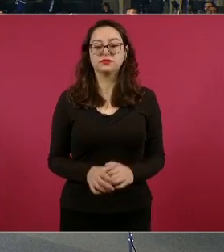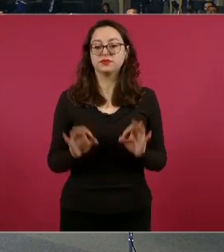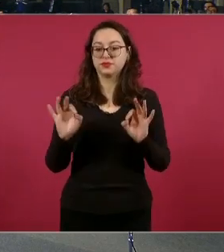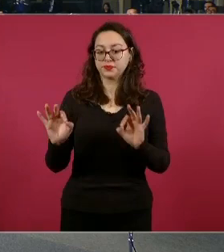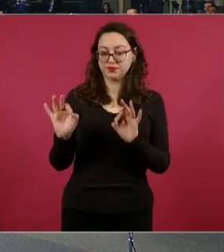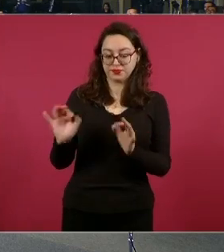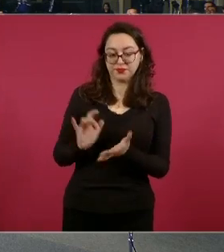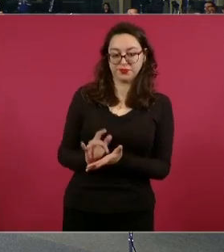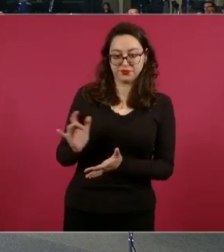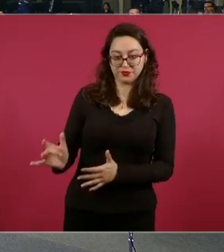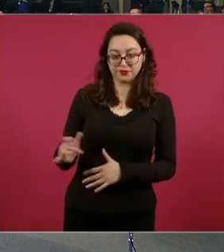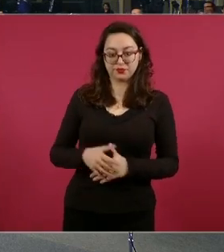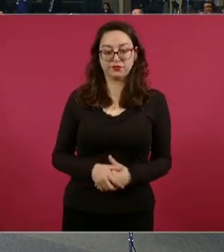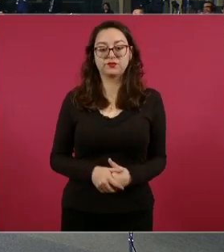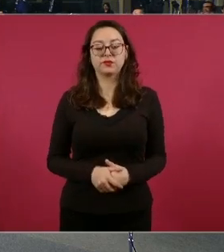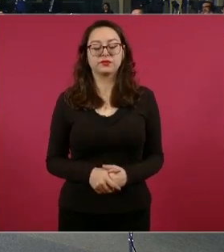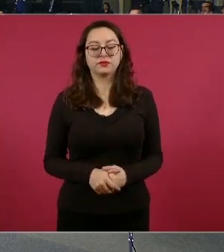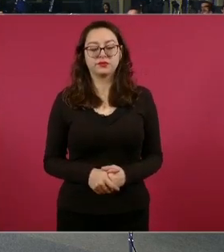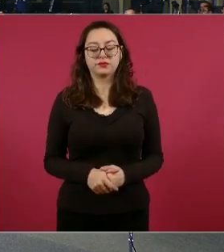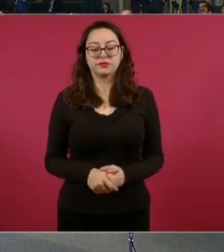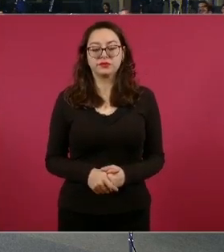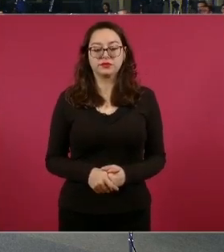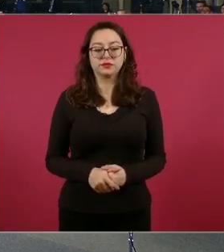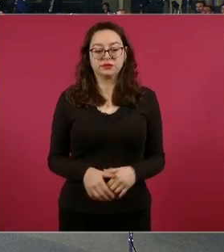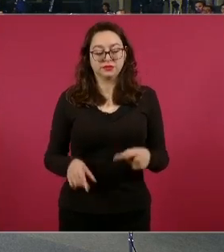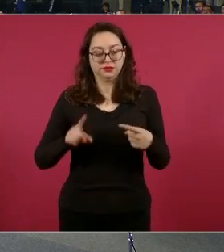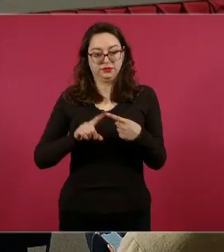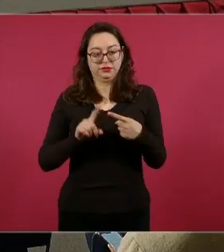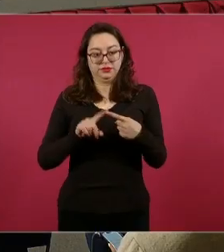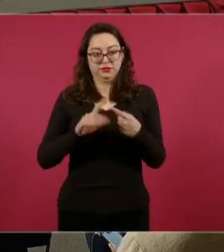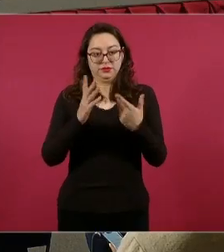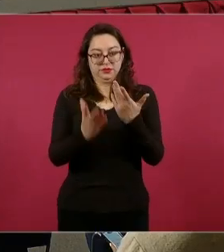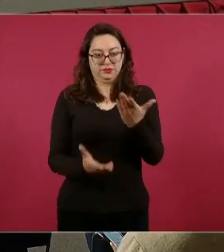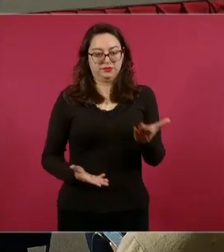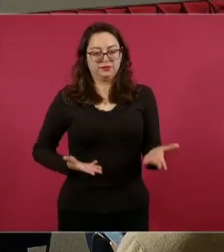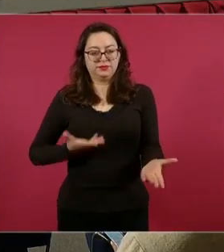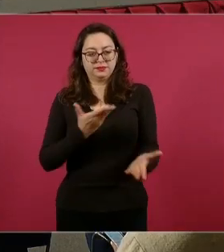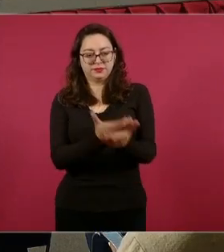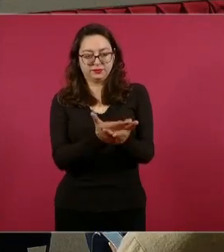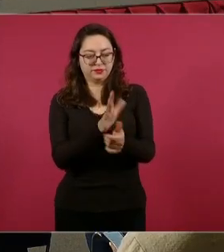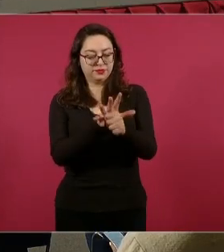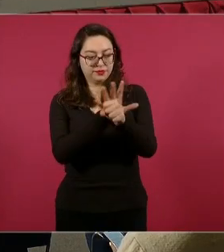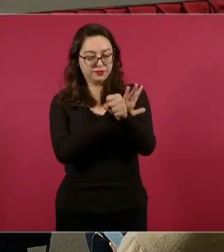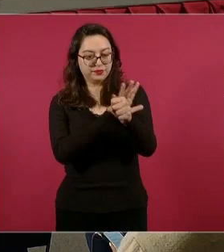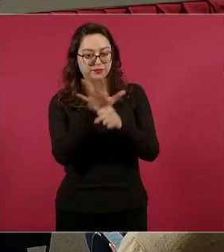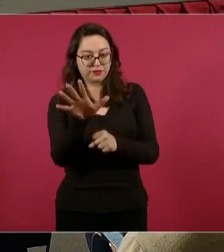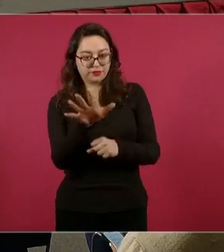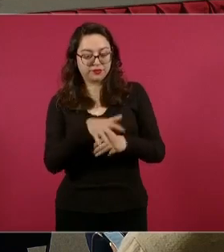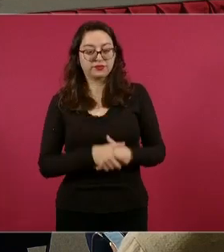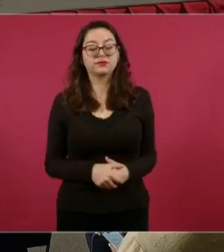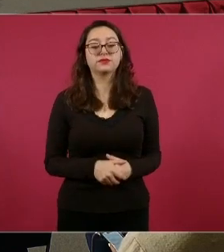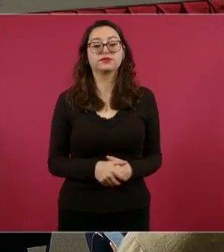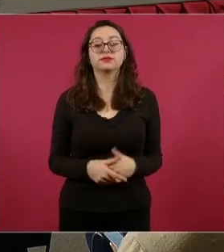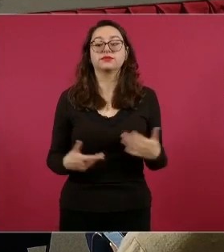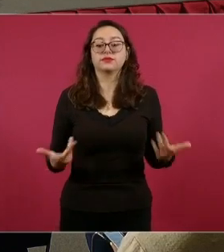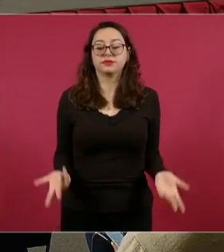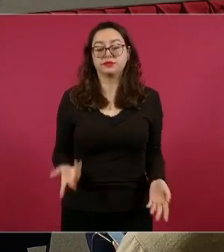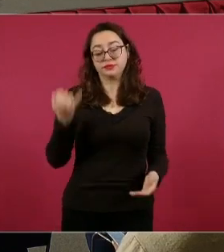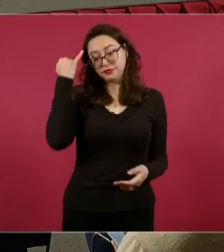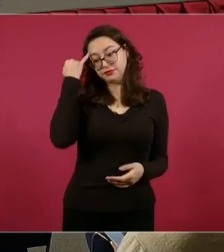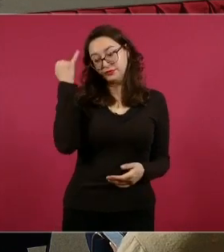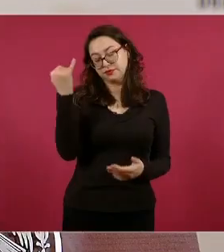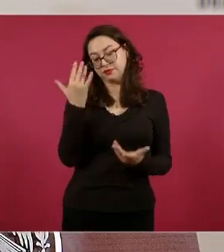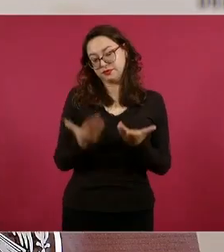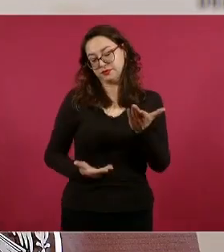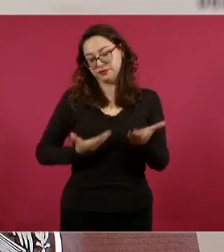Perfecto, gracias. El primero de ellos consiste en una iniciativa con proyecto de decreto por